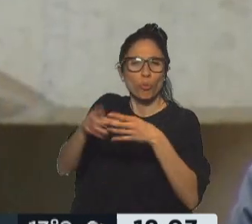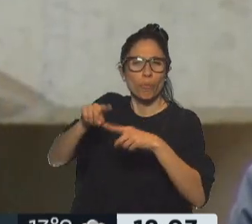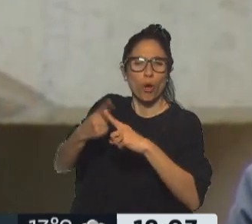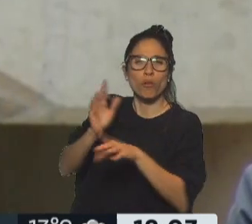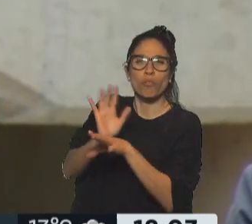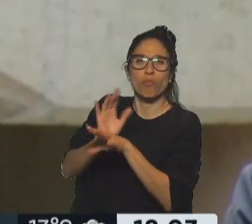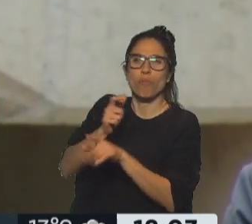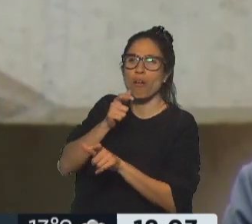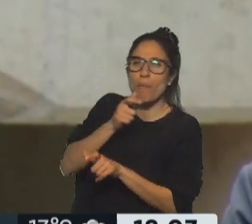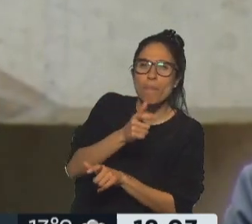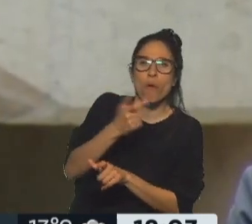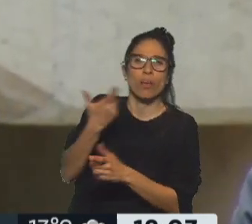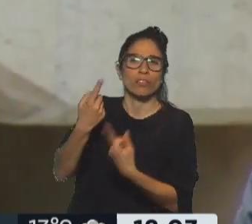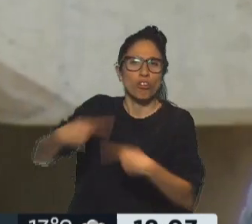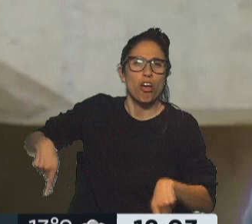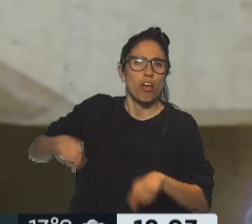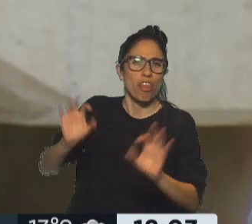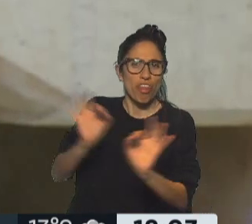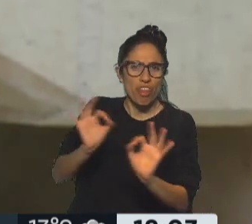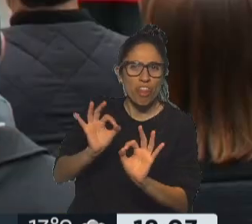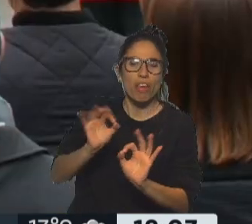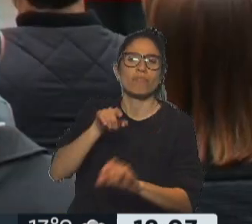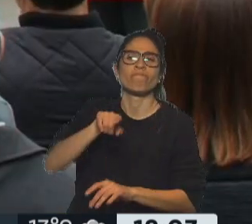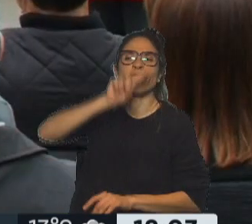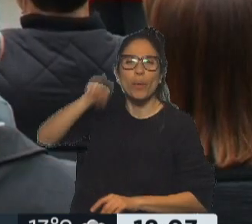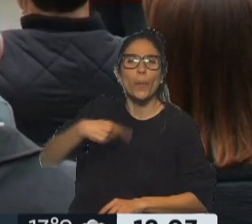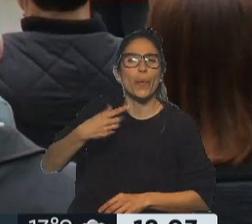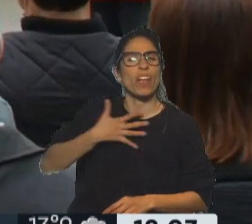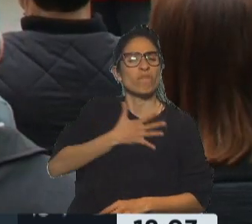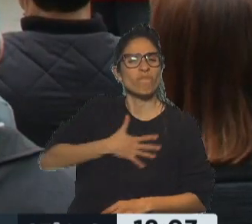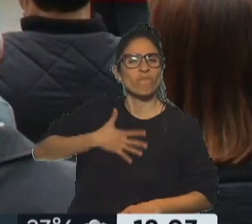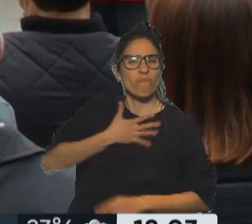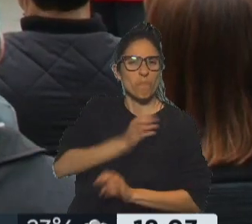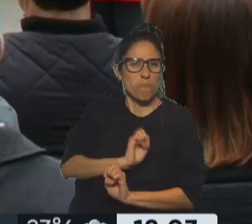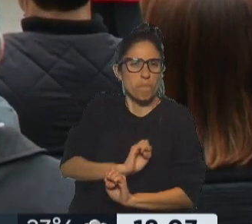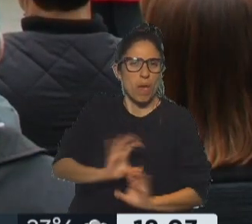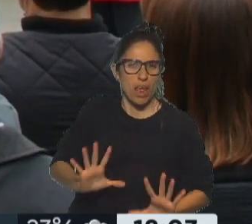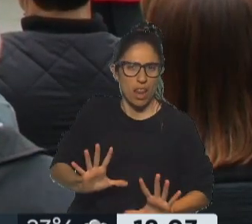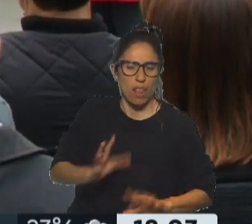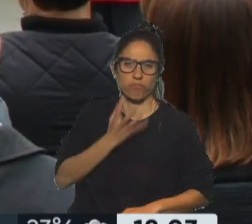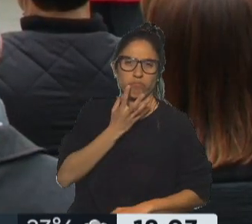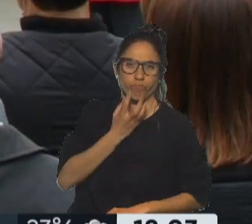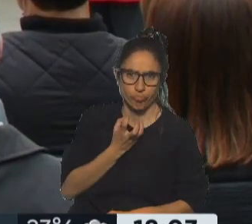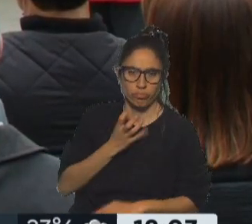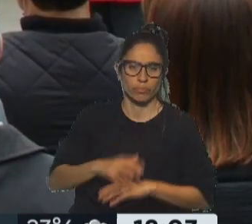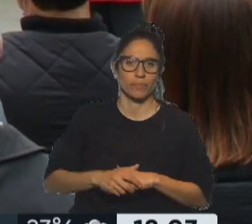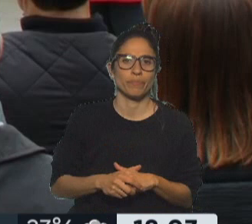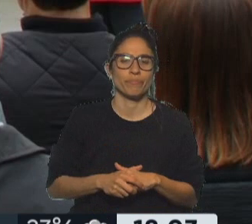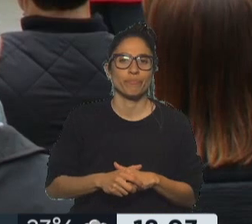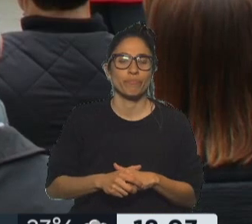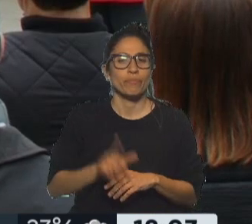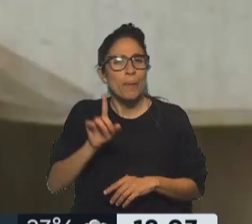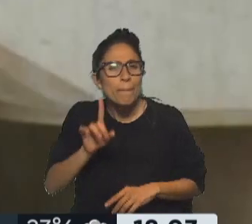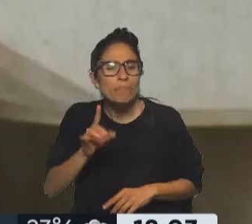genera la sensación del sabor amargo pero no se resuelve volviendo para